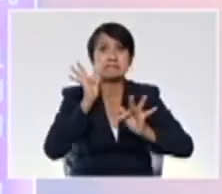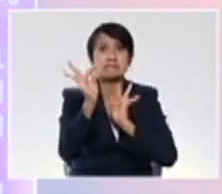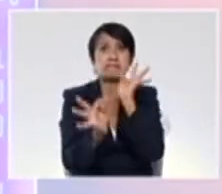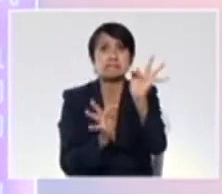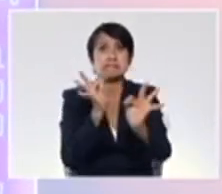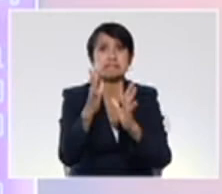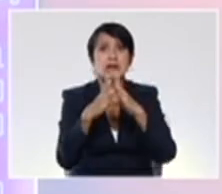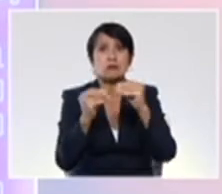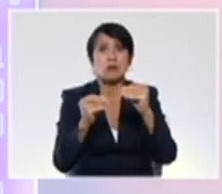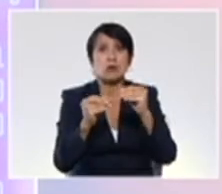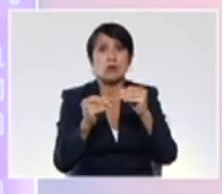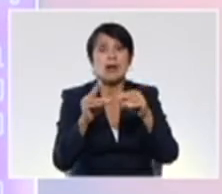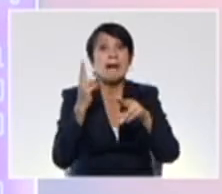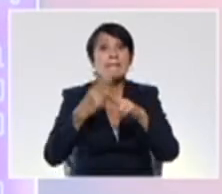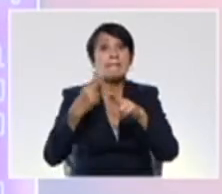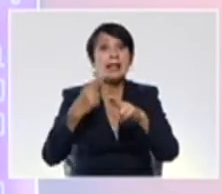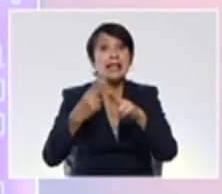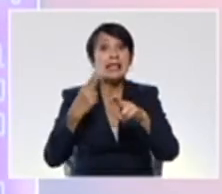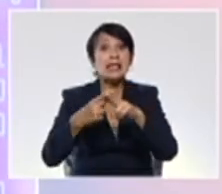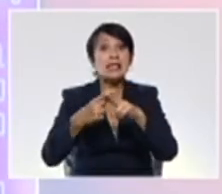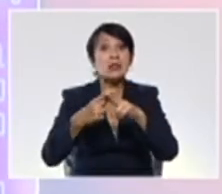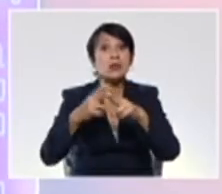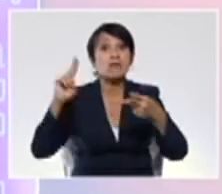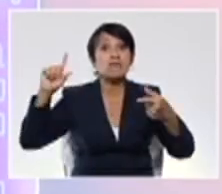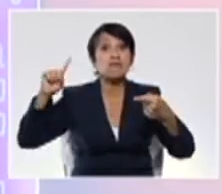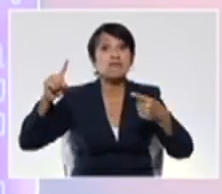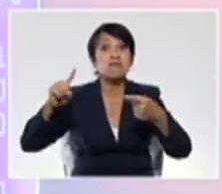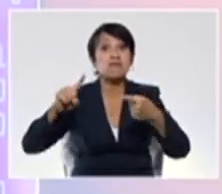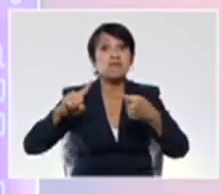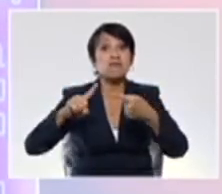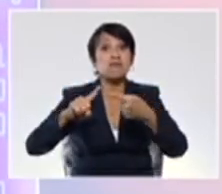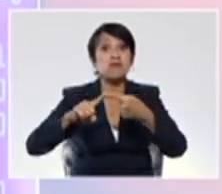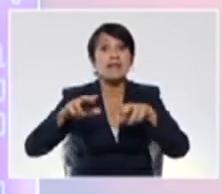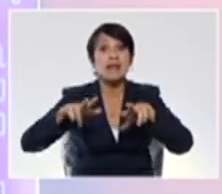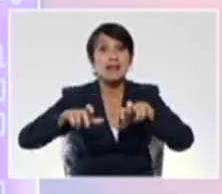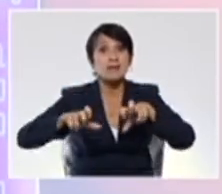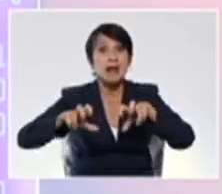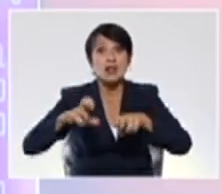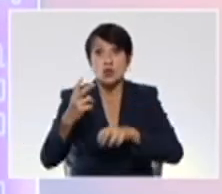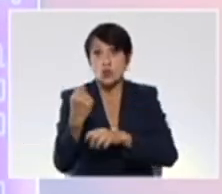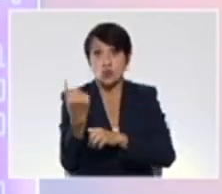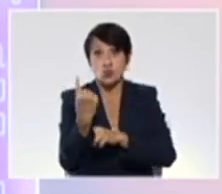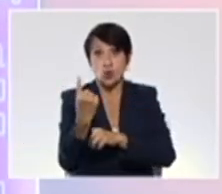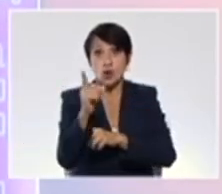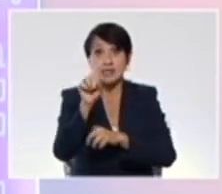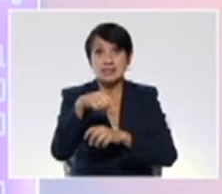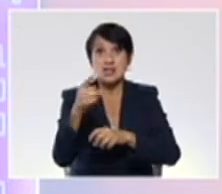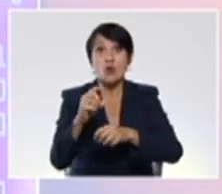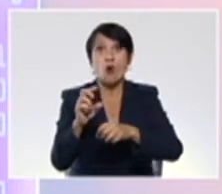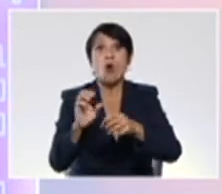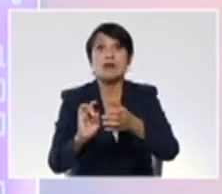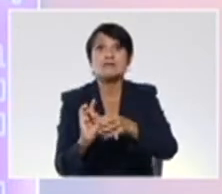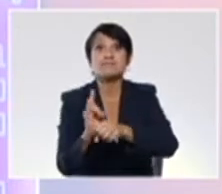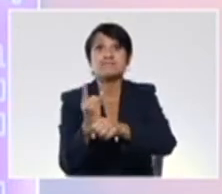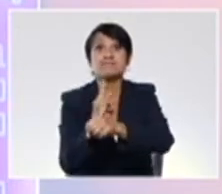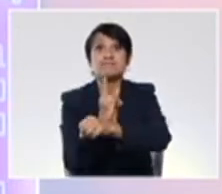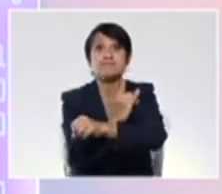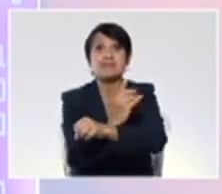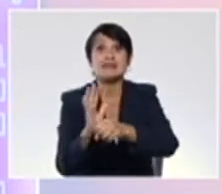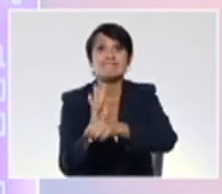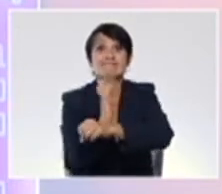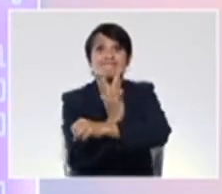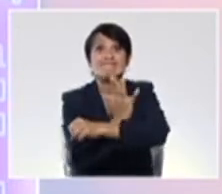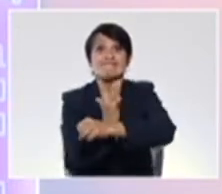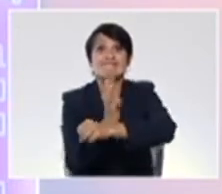también está sufriendo el peligro de extinción de nuestras especies, no solamente animales, sino también vegetales y evidentemente